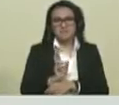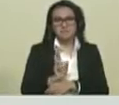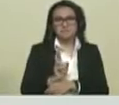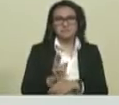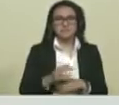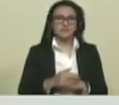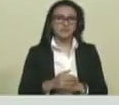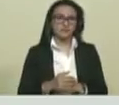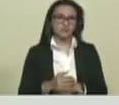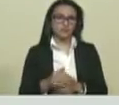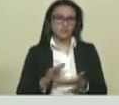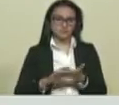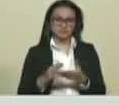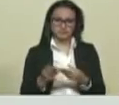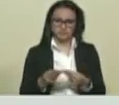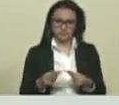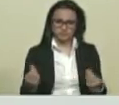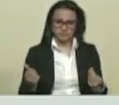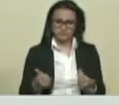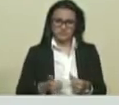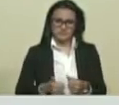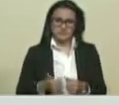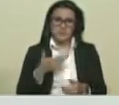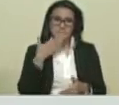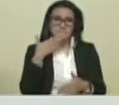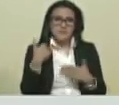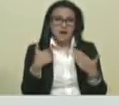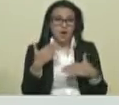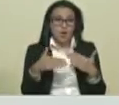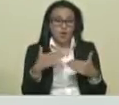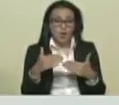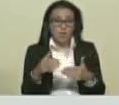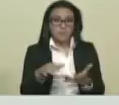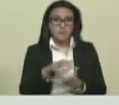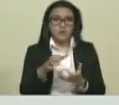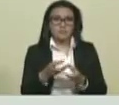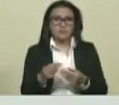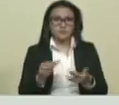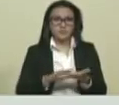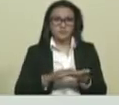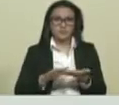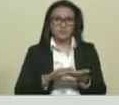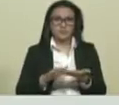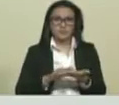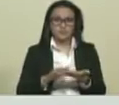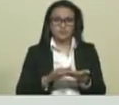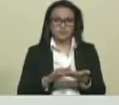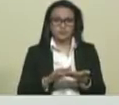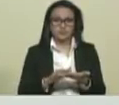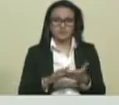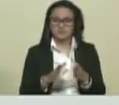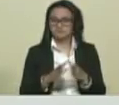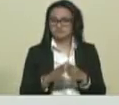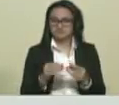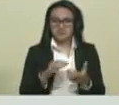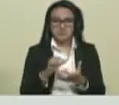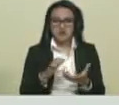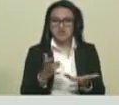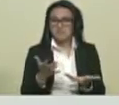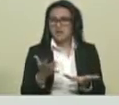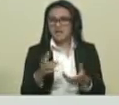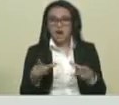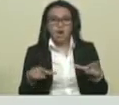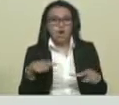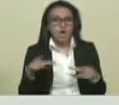temprano resolvemos más y mejor los problemas pequeños que se nos han presentado, que casi todos son de